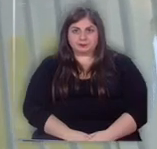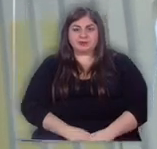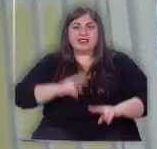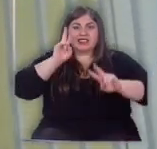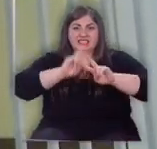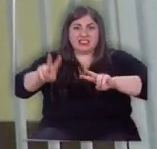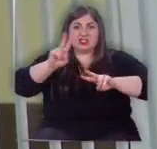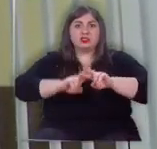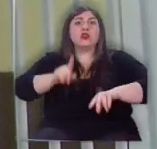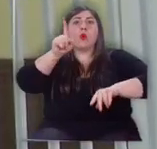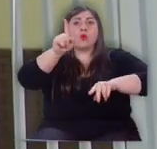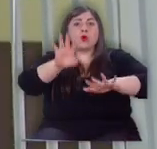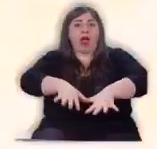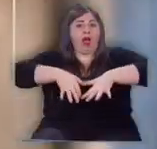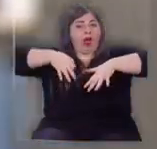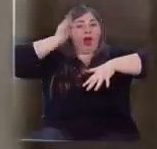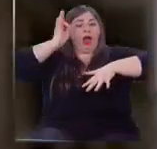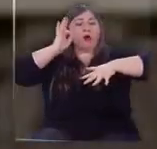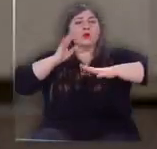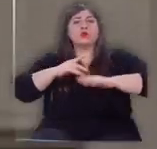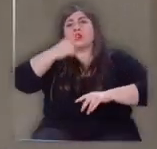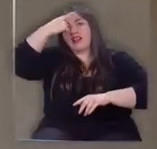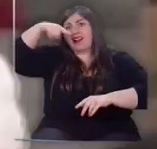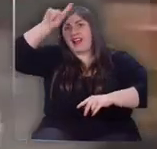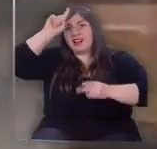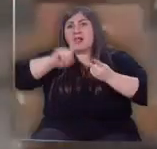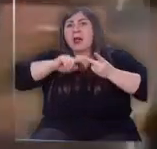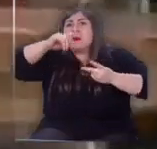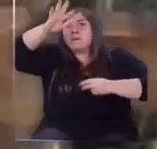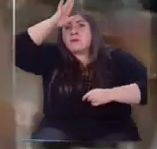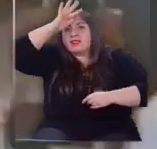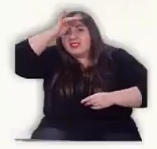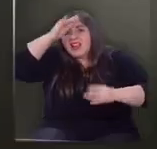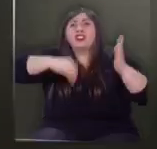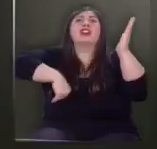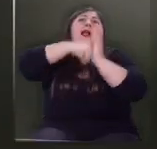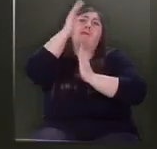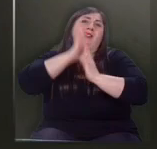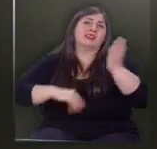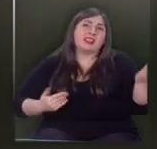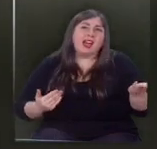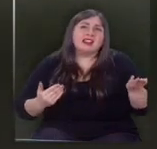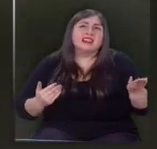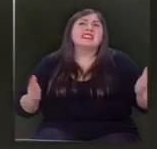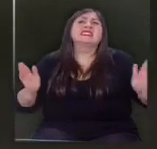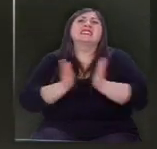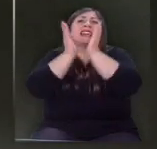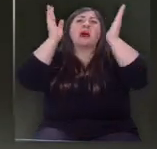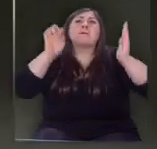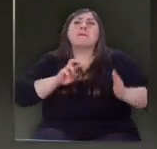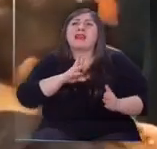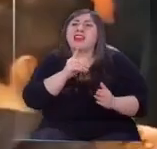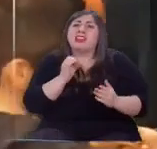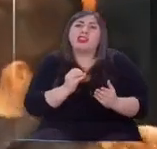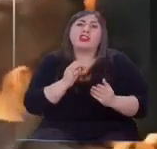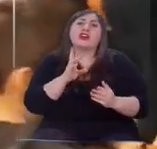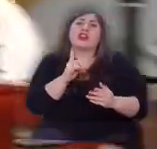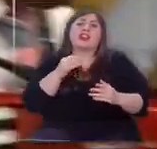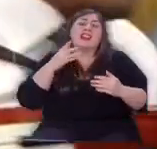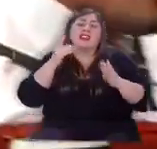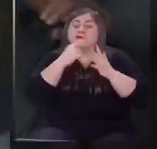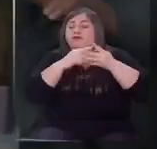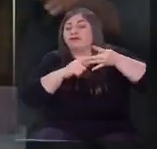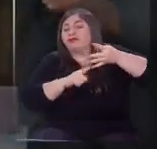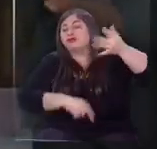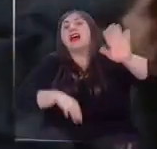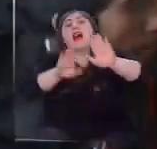Realizó un culto, esto en Calama. De Puente Alto. Y en la comuna de La Pintana. Culto evangélico en San Pedro de la Paz. Y la lista podría seguir